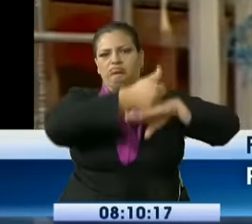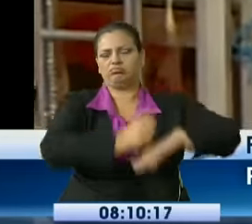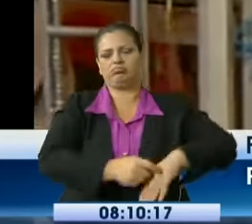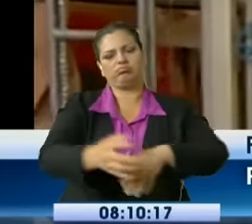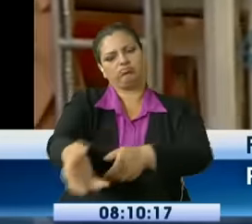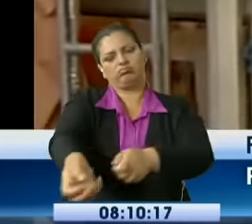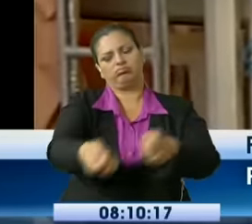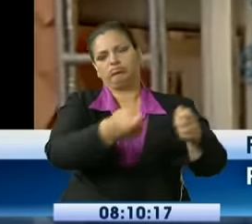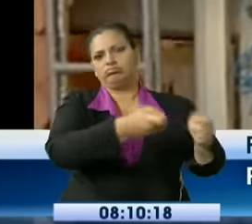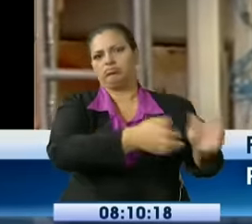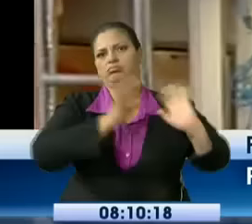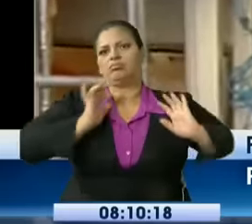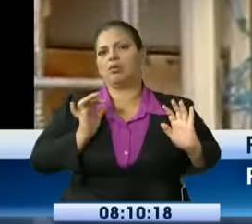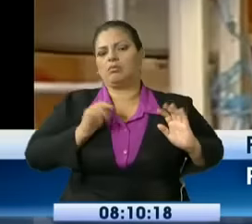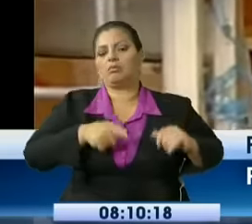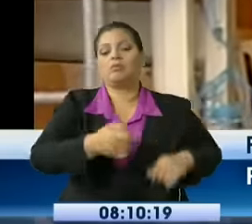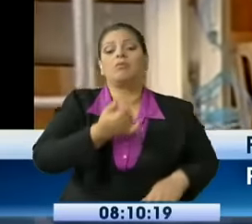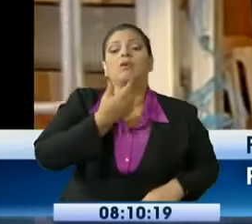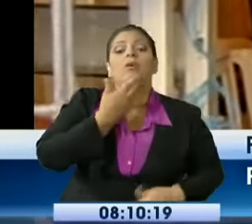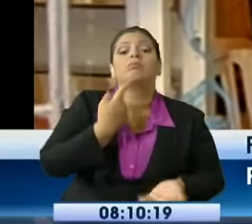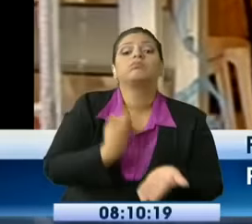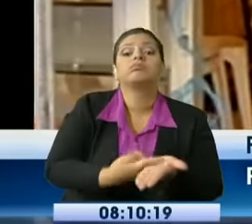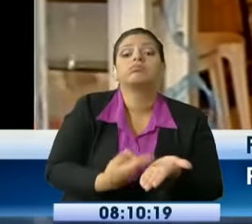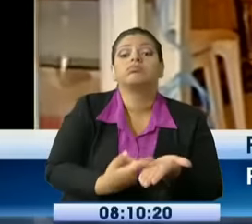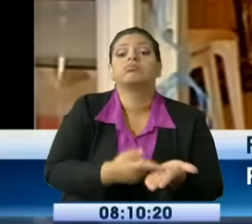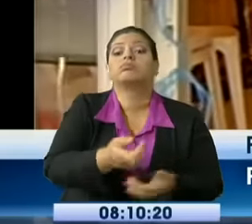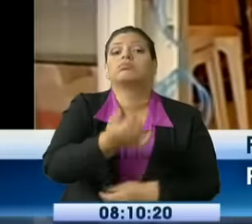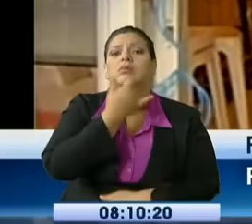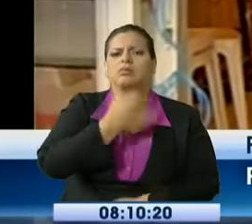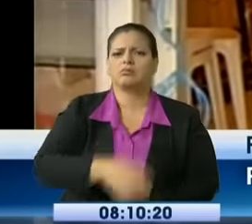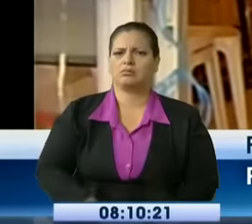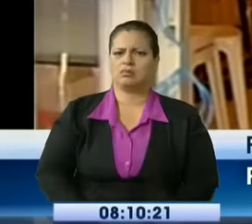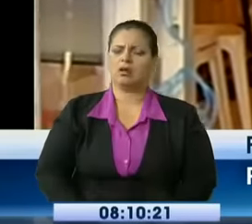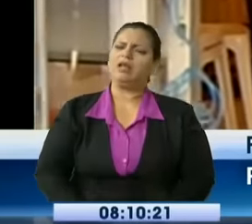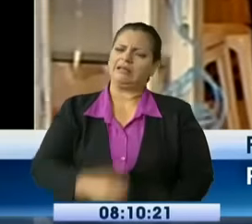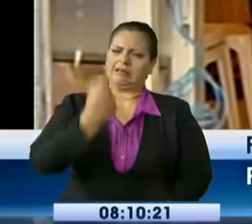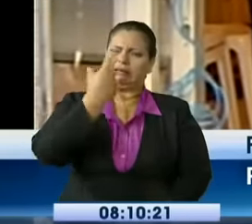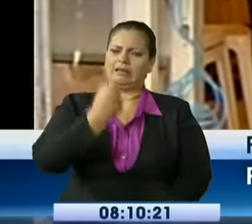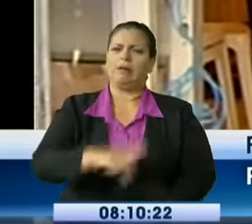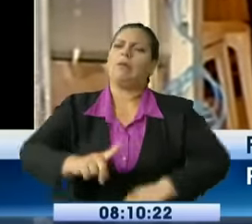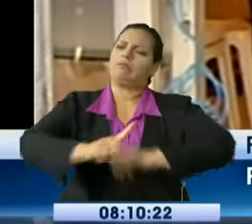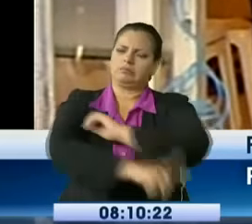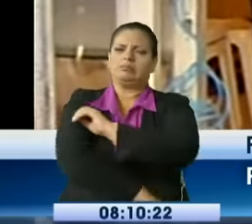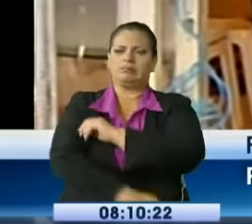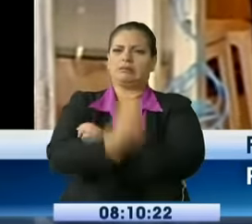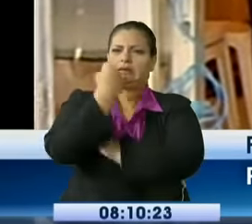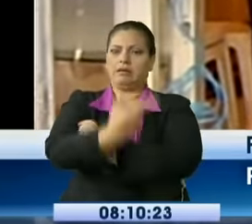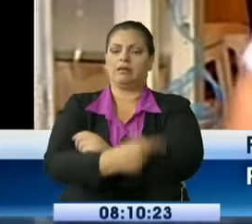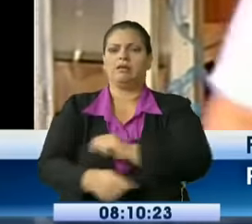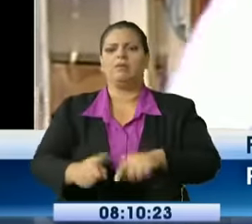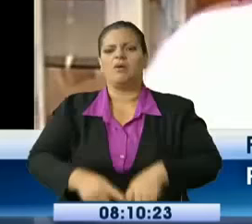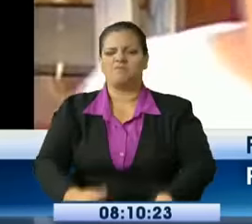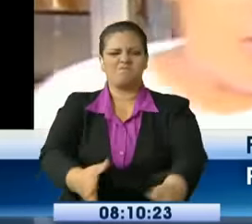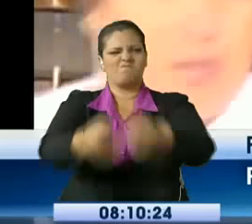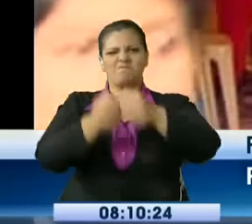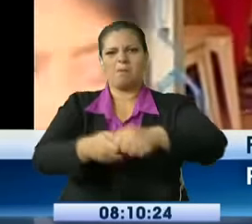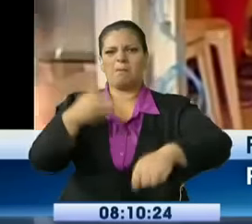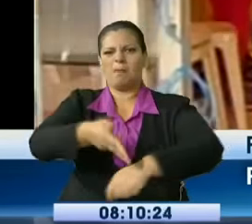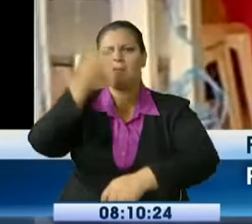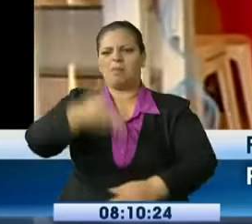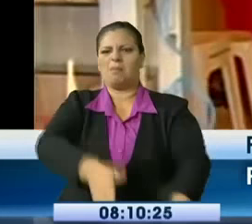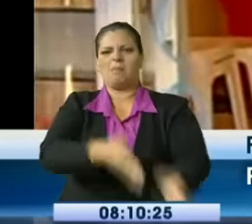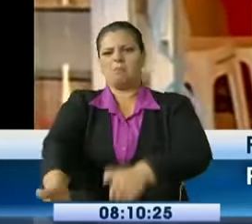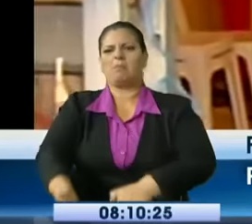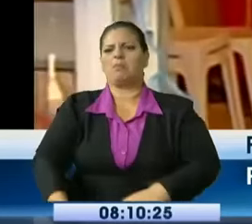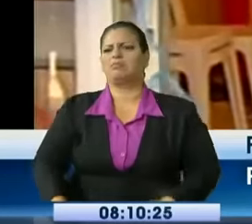Sí, algo claro. Pero no tomar esa decisión así, mataron. ¿Cuántos niños será? ¿Uno? ¿Serán dos? ¿Serán tres? ¿O cuántos más podrán haber? Pero también hay que ver que